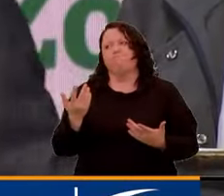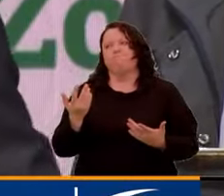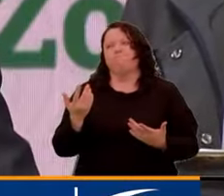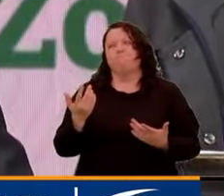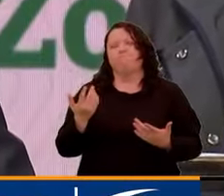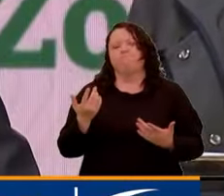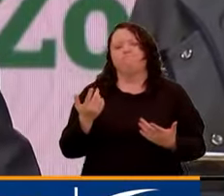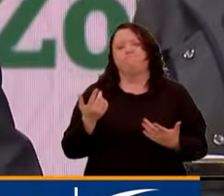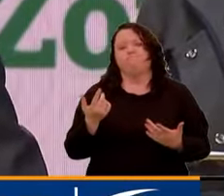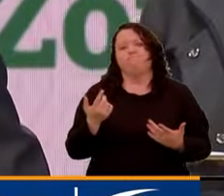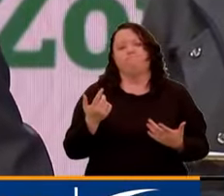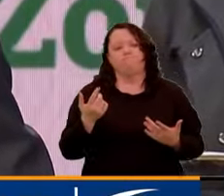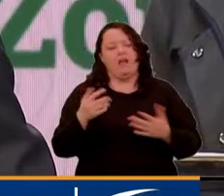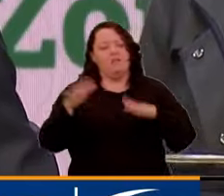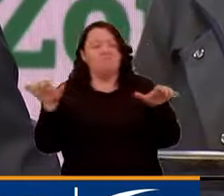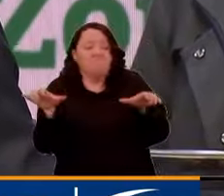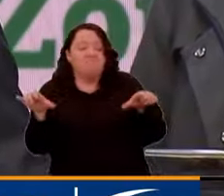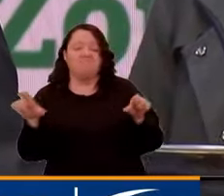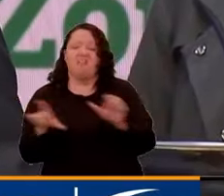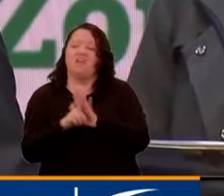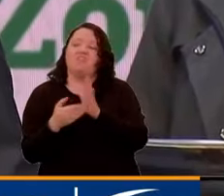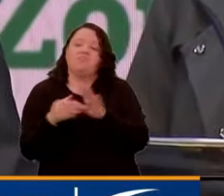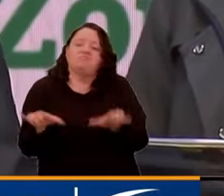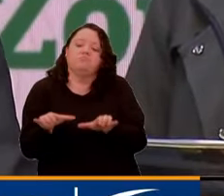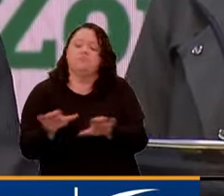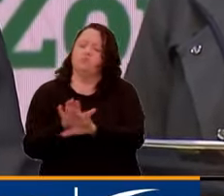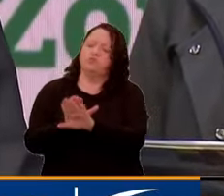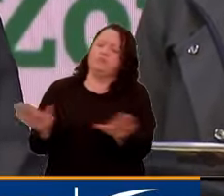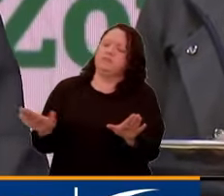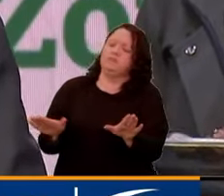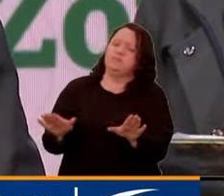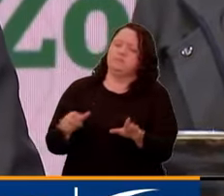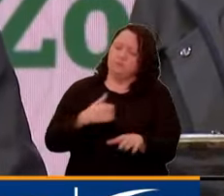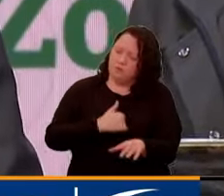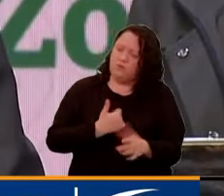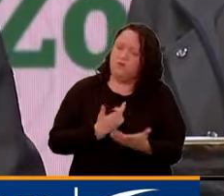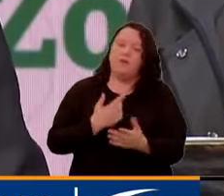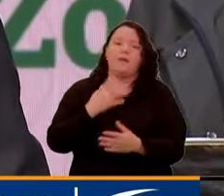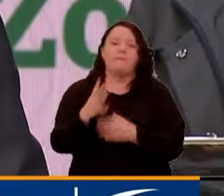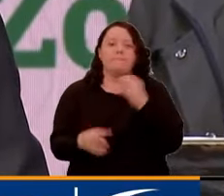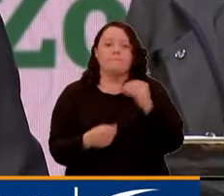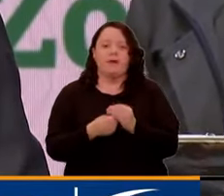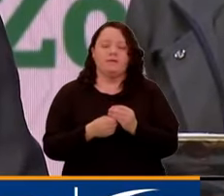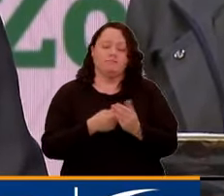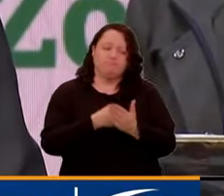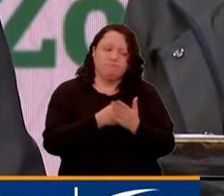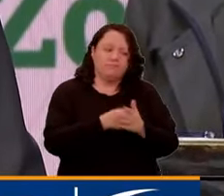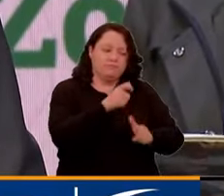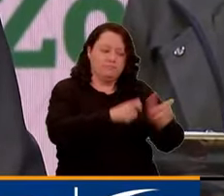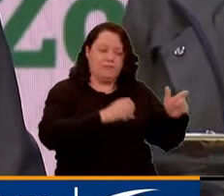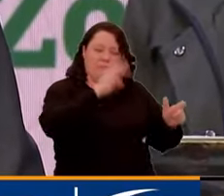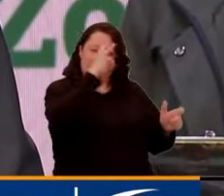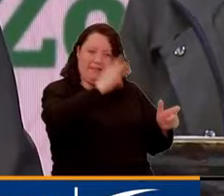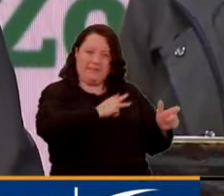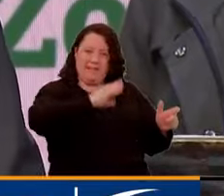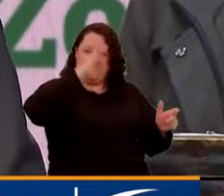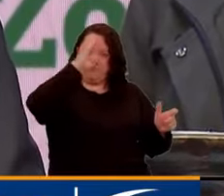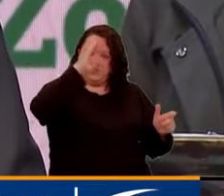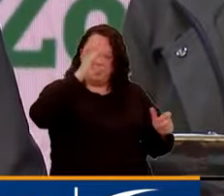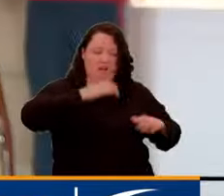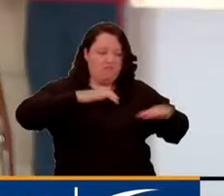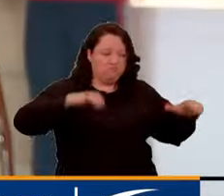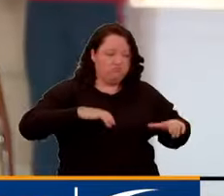actúen más de manera delictiva pero también reitero el gran esfuerzo que están haciendo las fuerzas militares y la